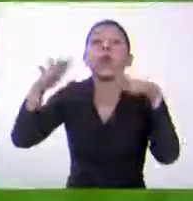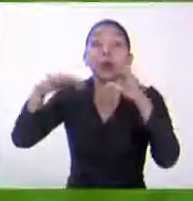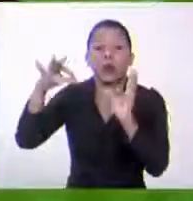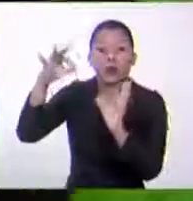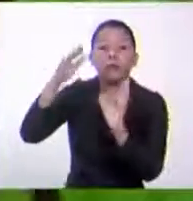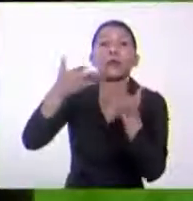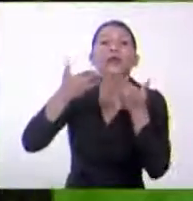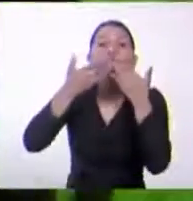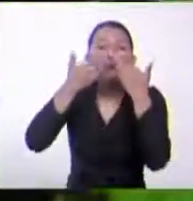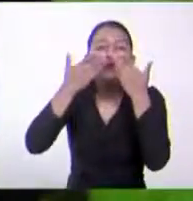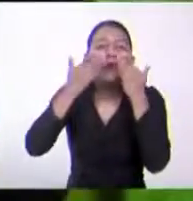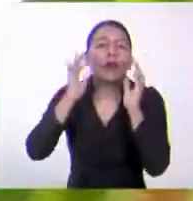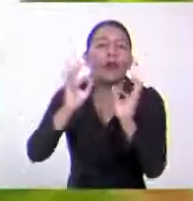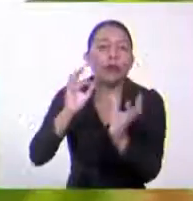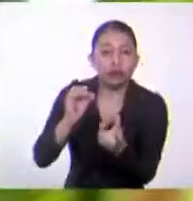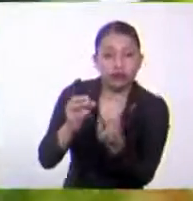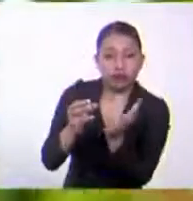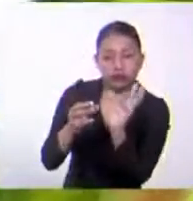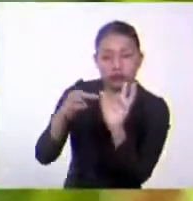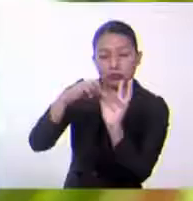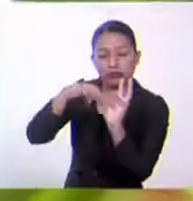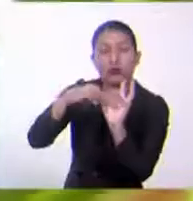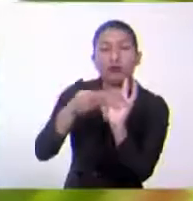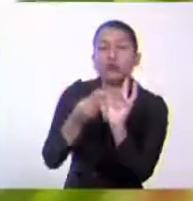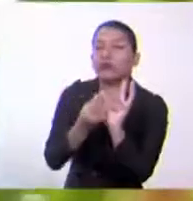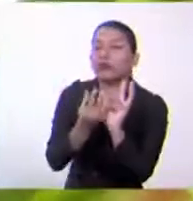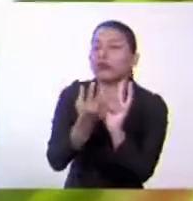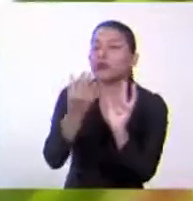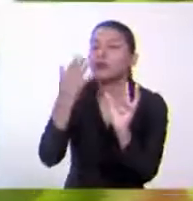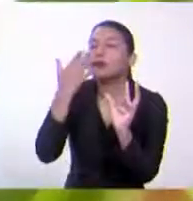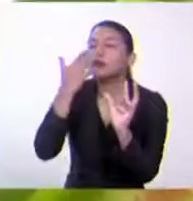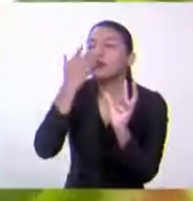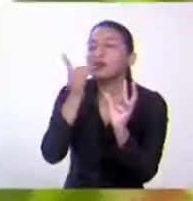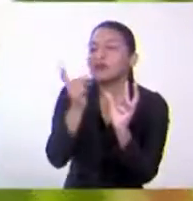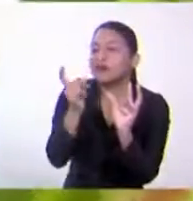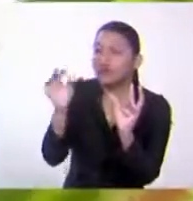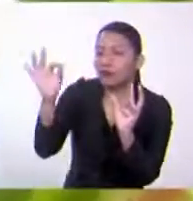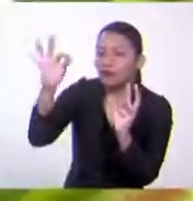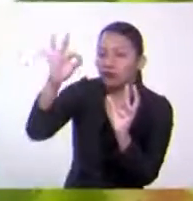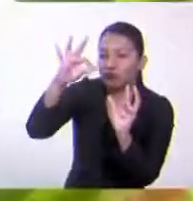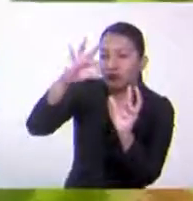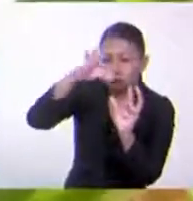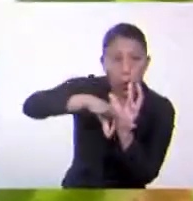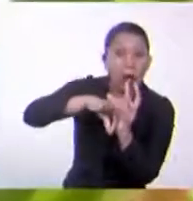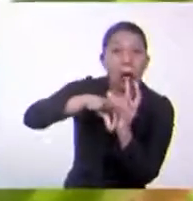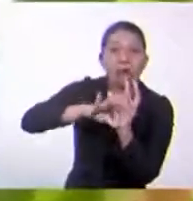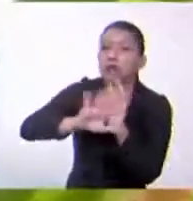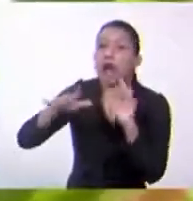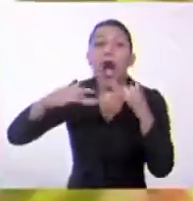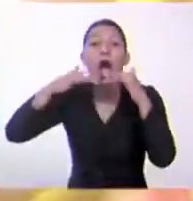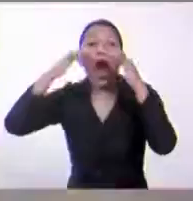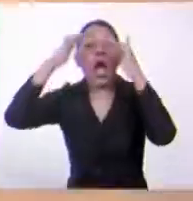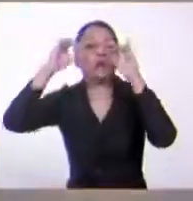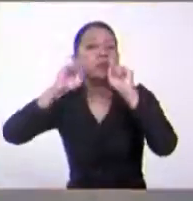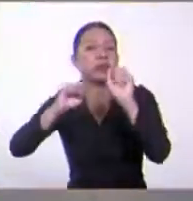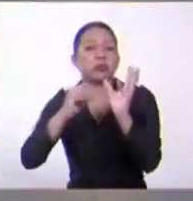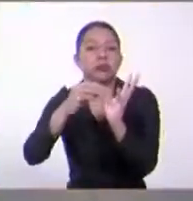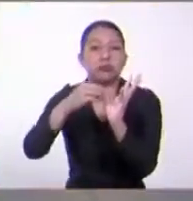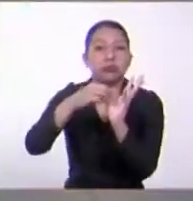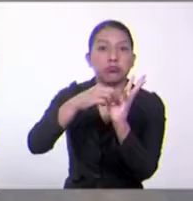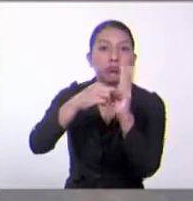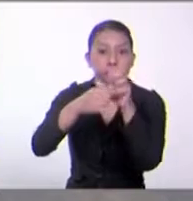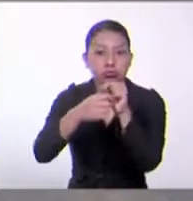por aromas que producen los bordes de la trampa y cuando se posan, se resbalan y caen dentro. Todavía